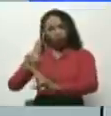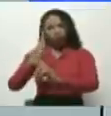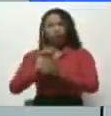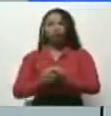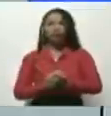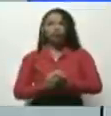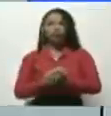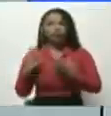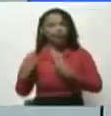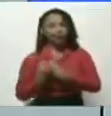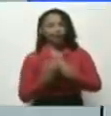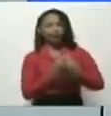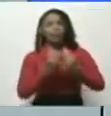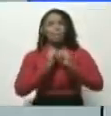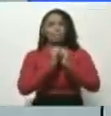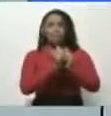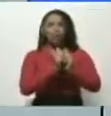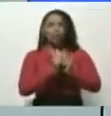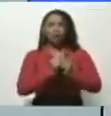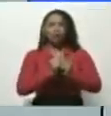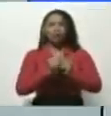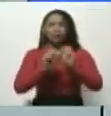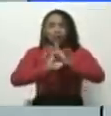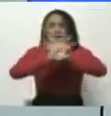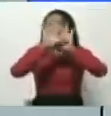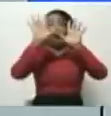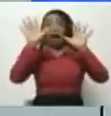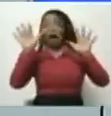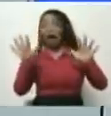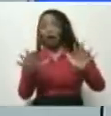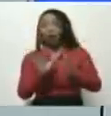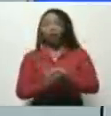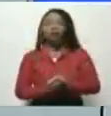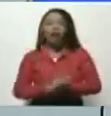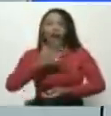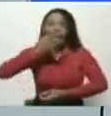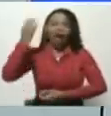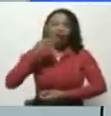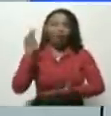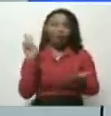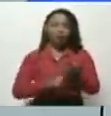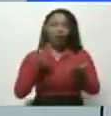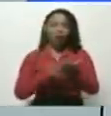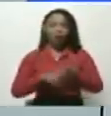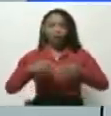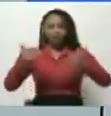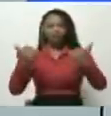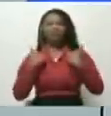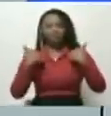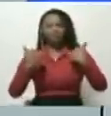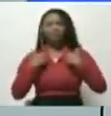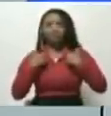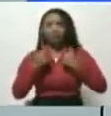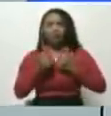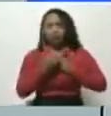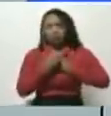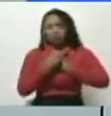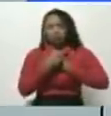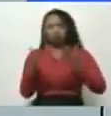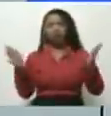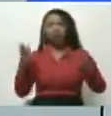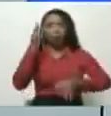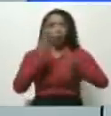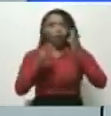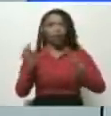el compañerismo, la honestidad, la transparencia, la verdad, el sacrificio, el desprendimiento, la justicia,